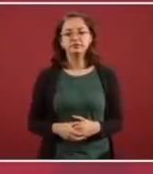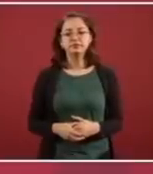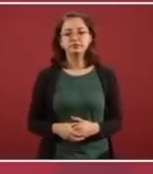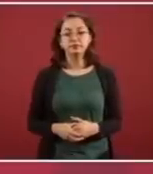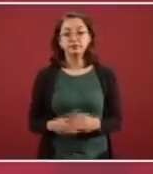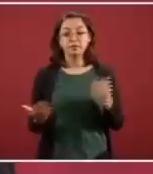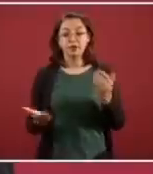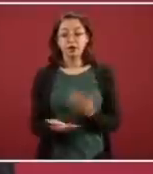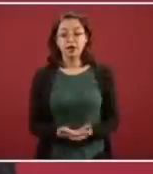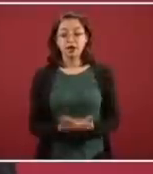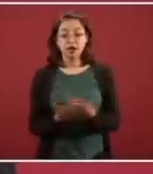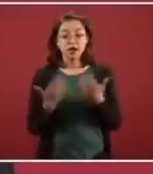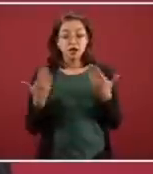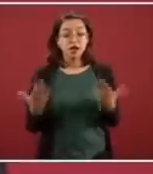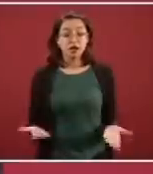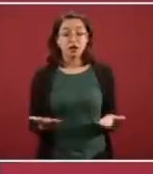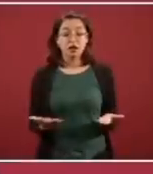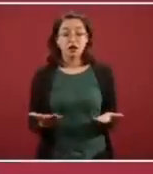Ahora